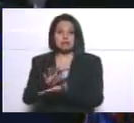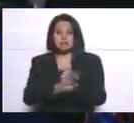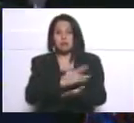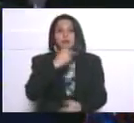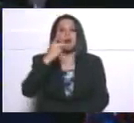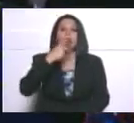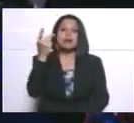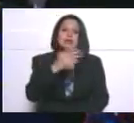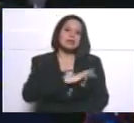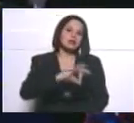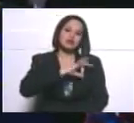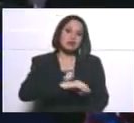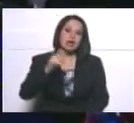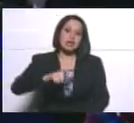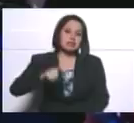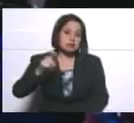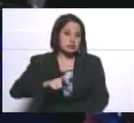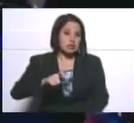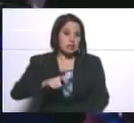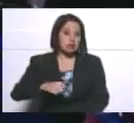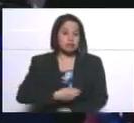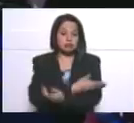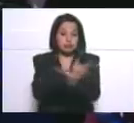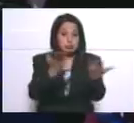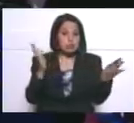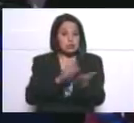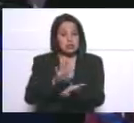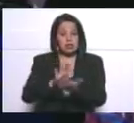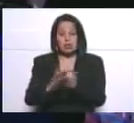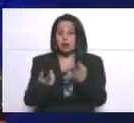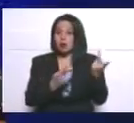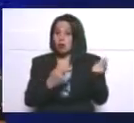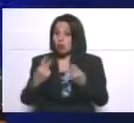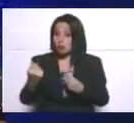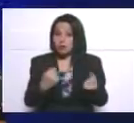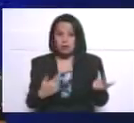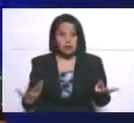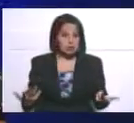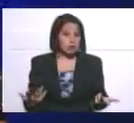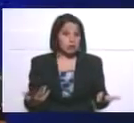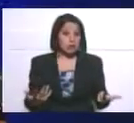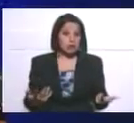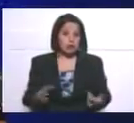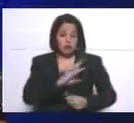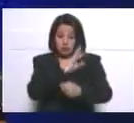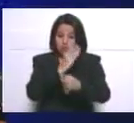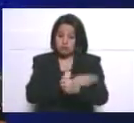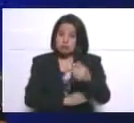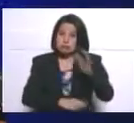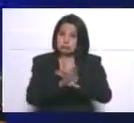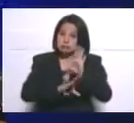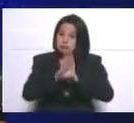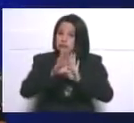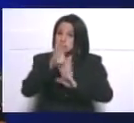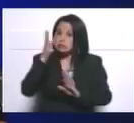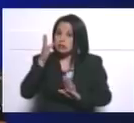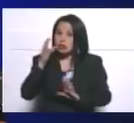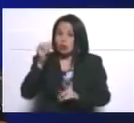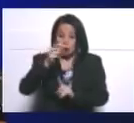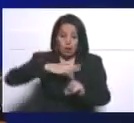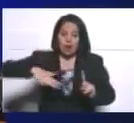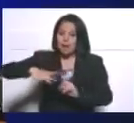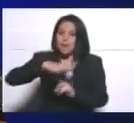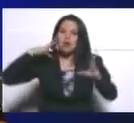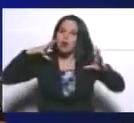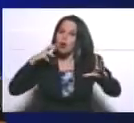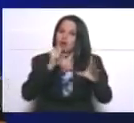y social necesaria para la tranquilidad económica, para que las fuerzas económicas puedan desarrollarse en un ambiente de confianza. Ahora,